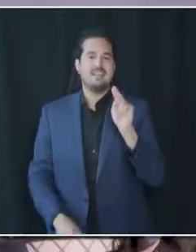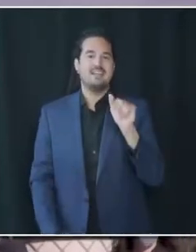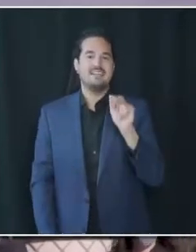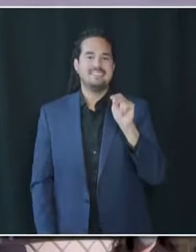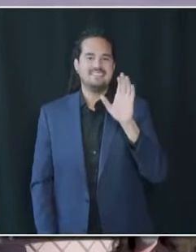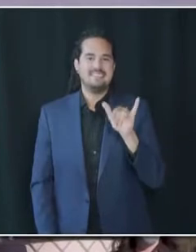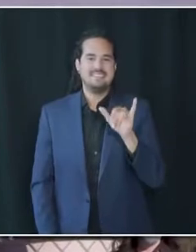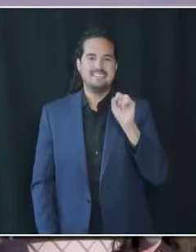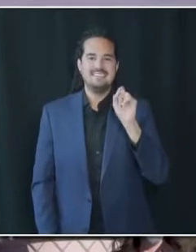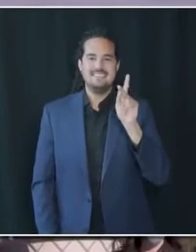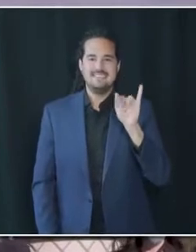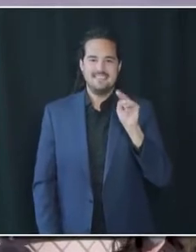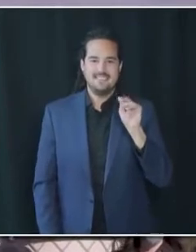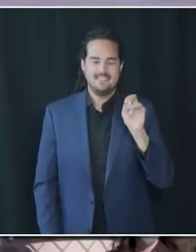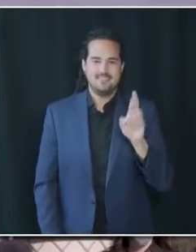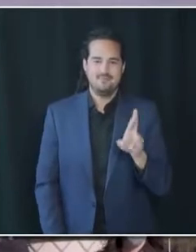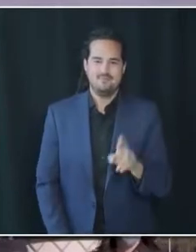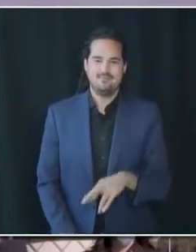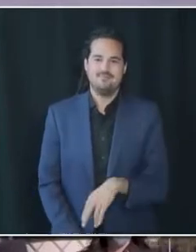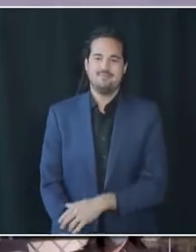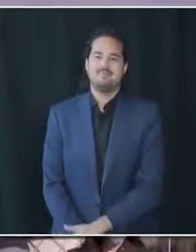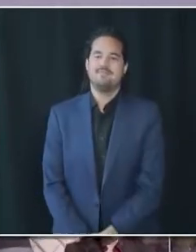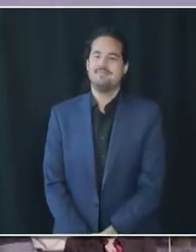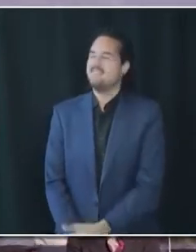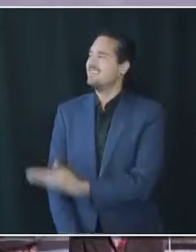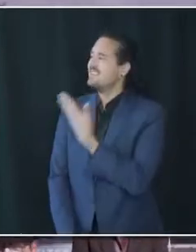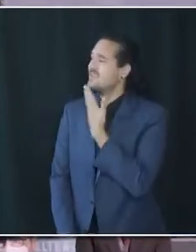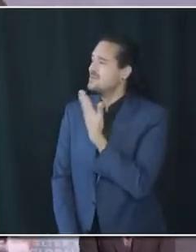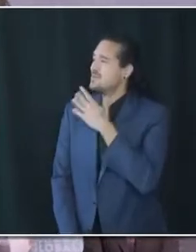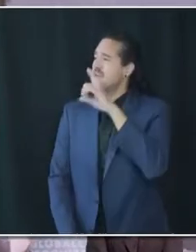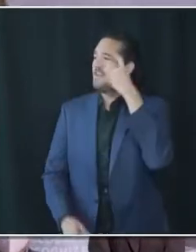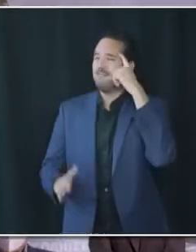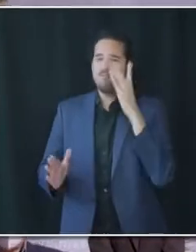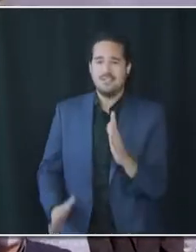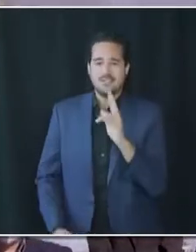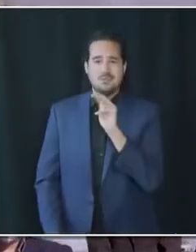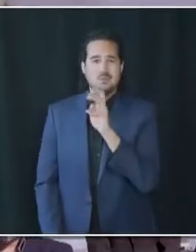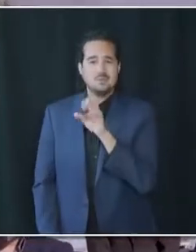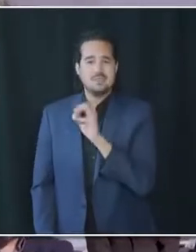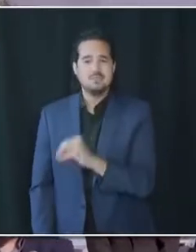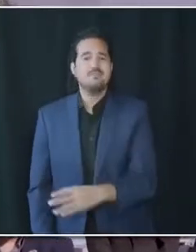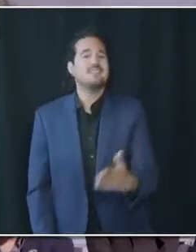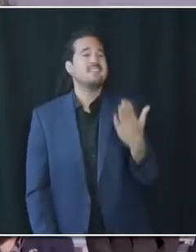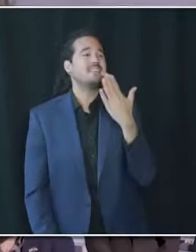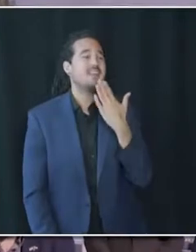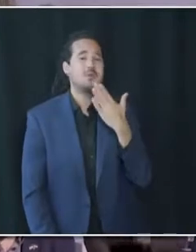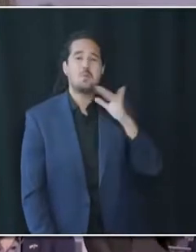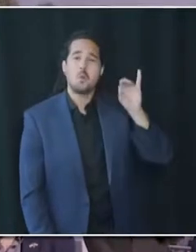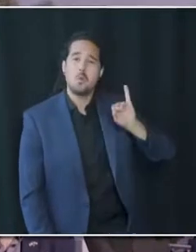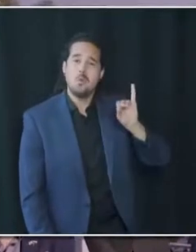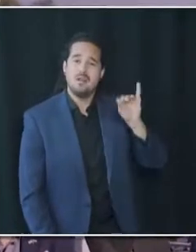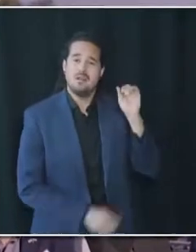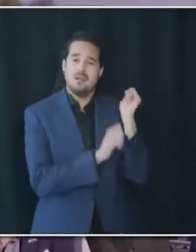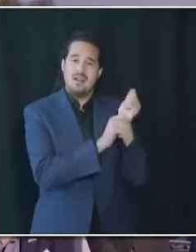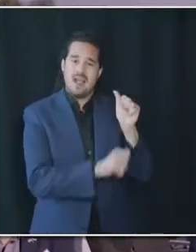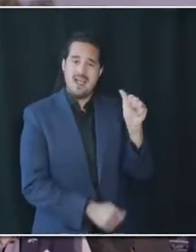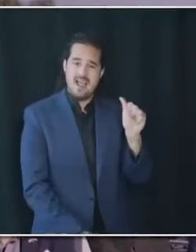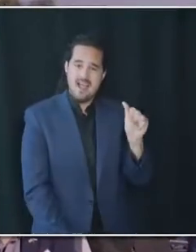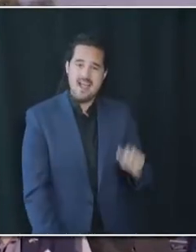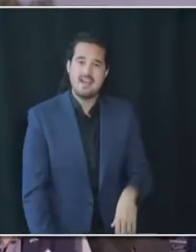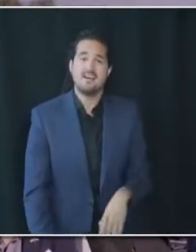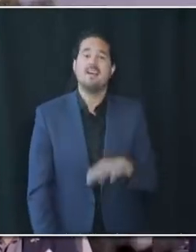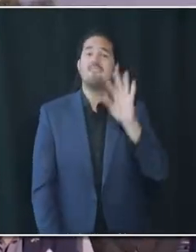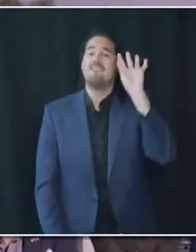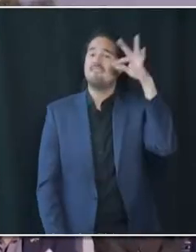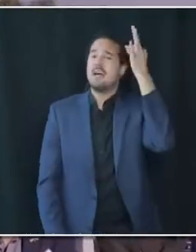gracias gobernador news sound gracias a la administración federal gracias al alcalde saf y